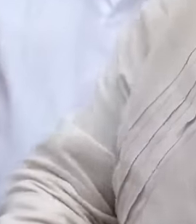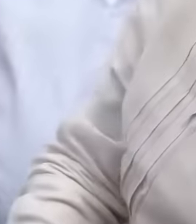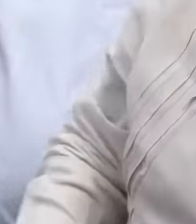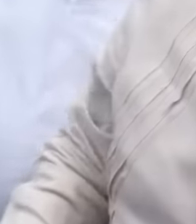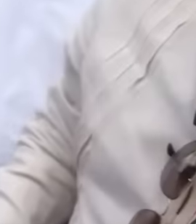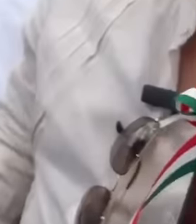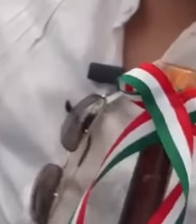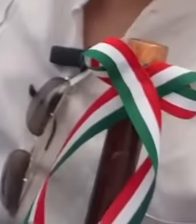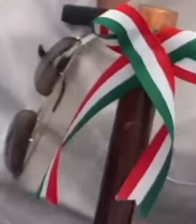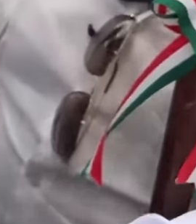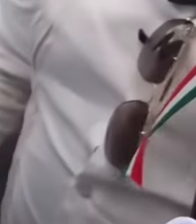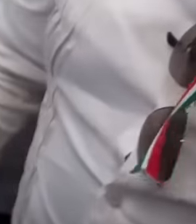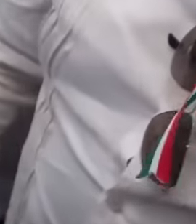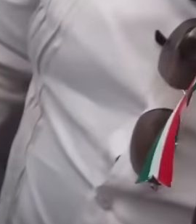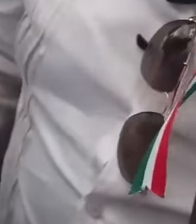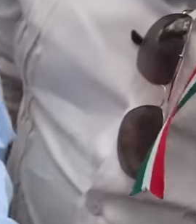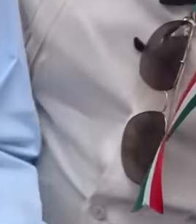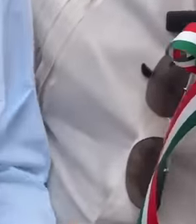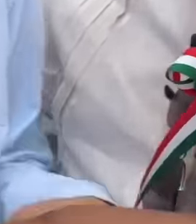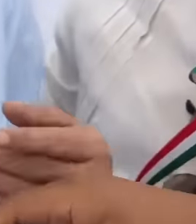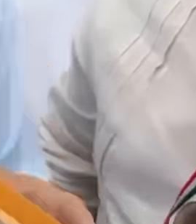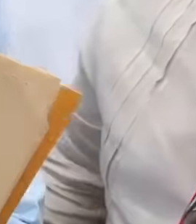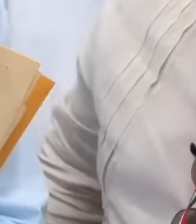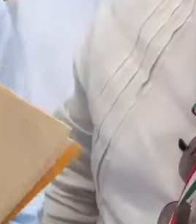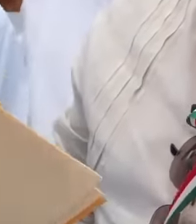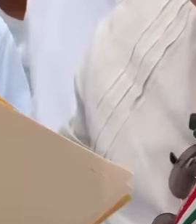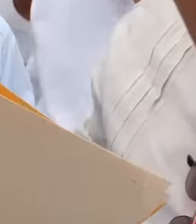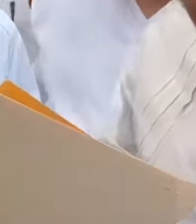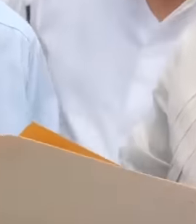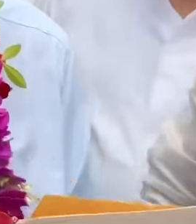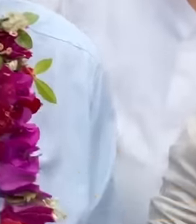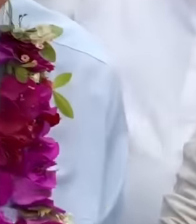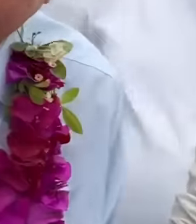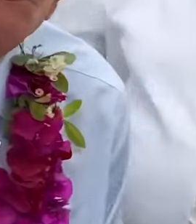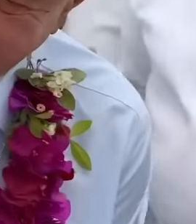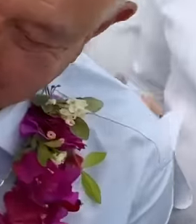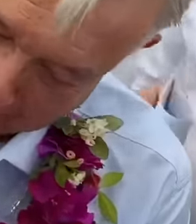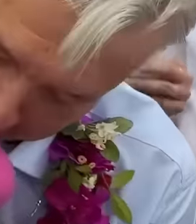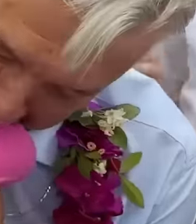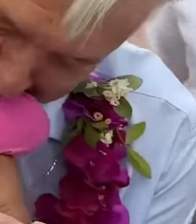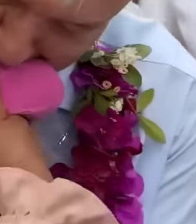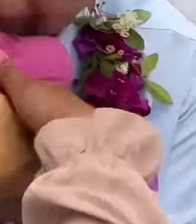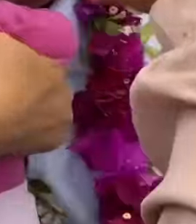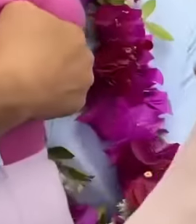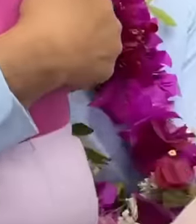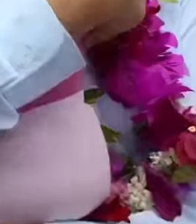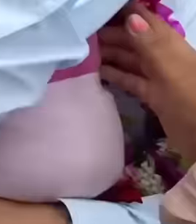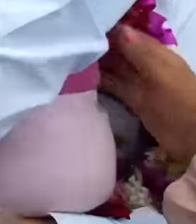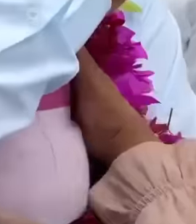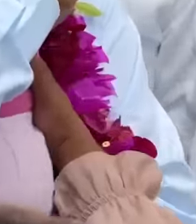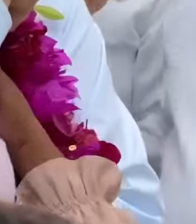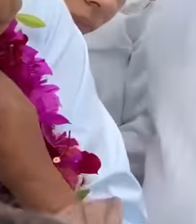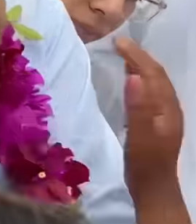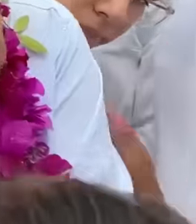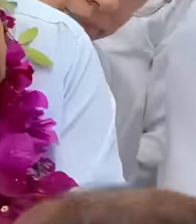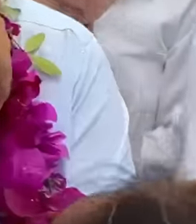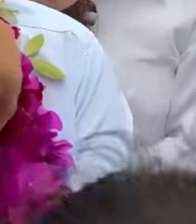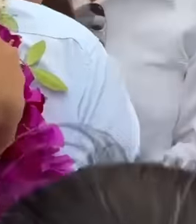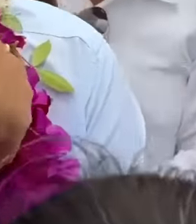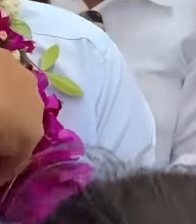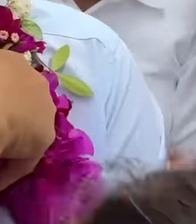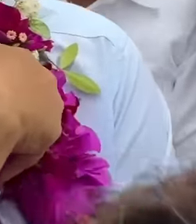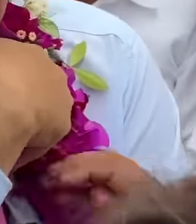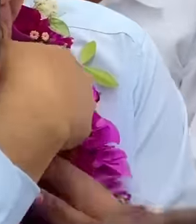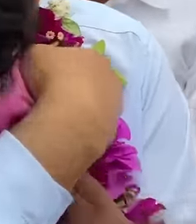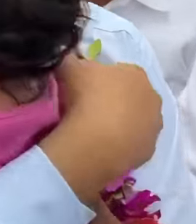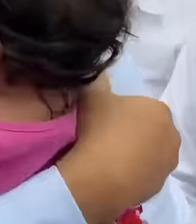el presidente de México, Andrés Manuel López Obrador, es uno de los mejores presidentes del mundo y en